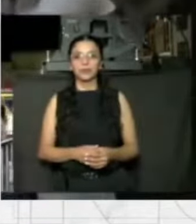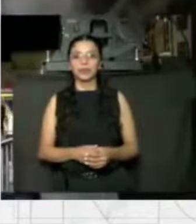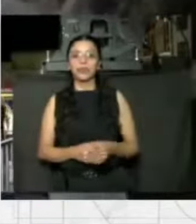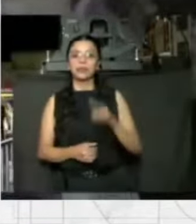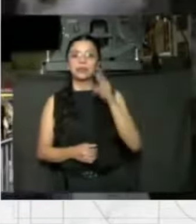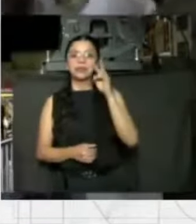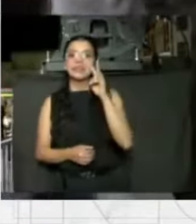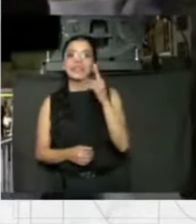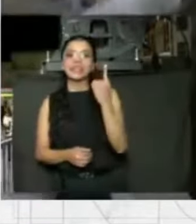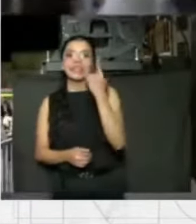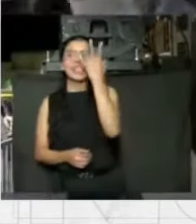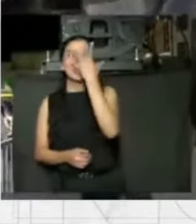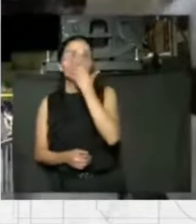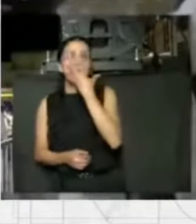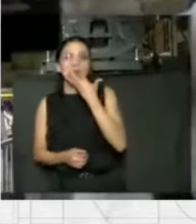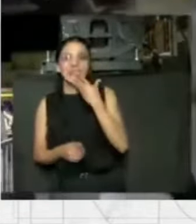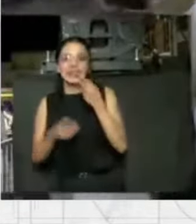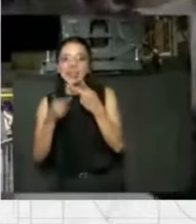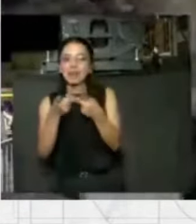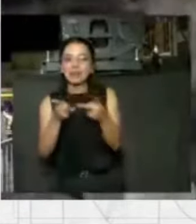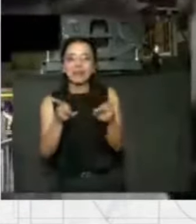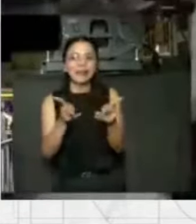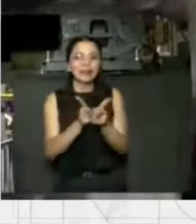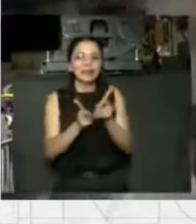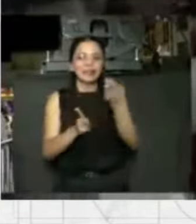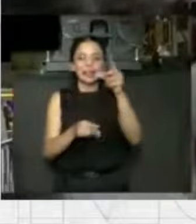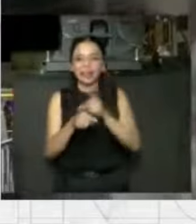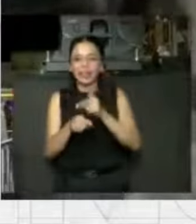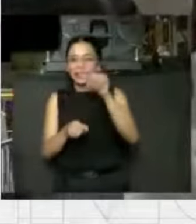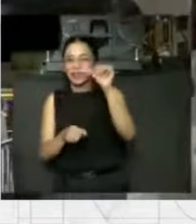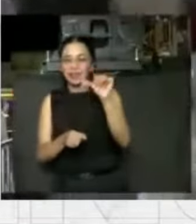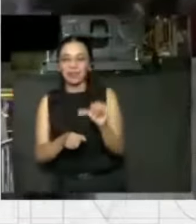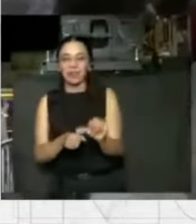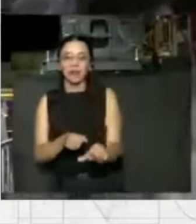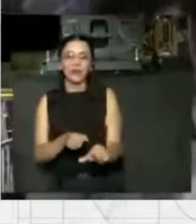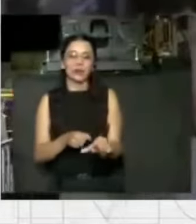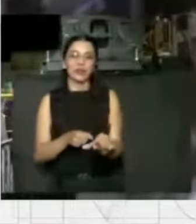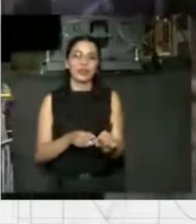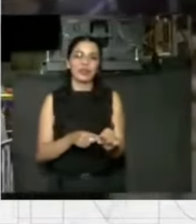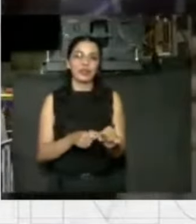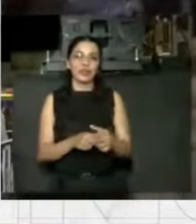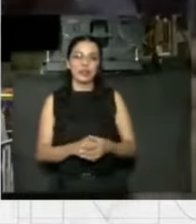Miren qué bella plaza el día de hoy.